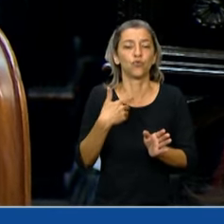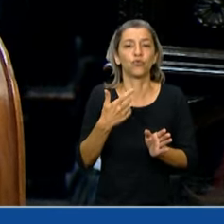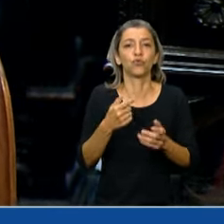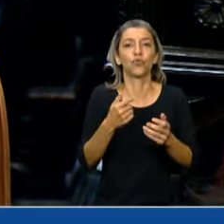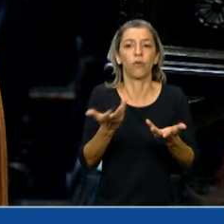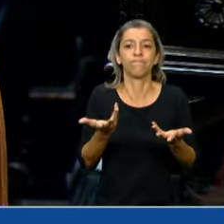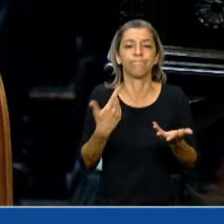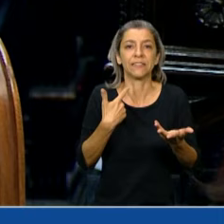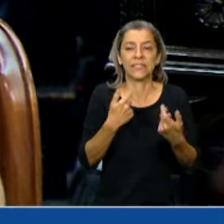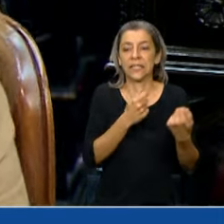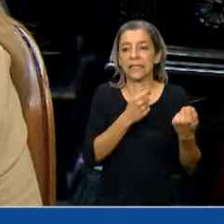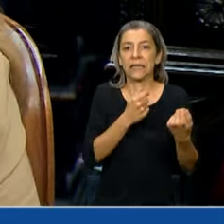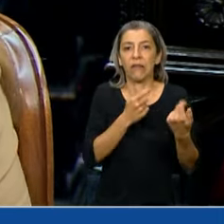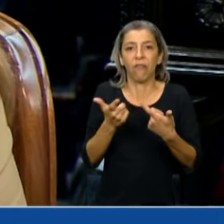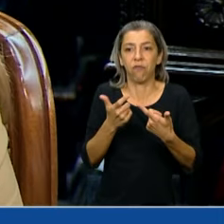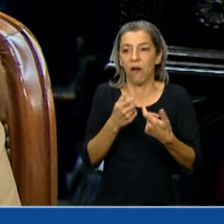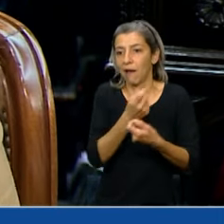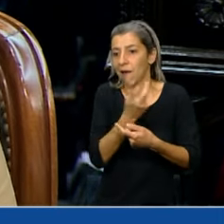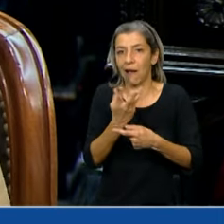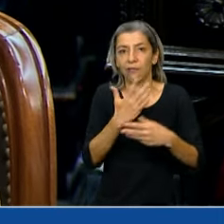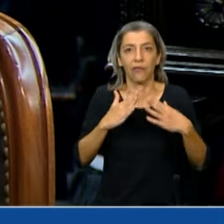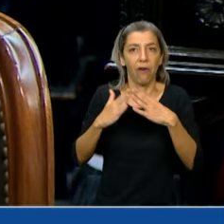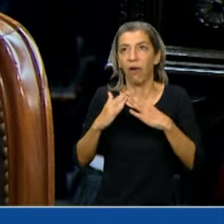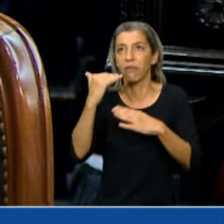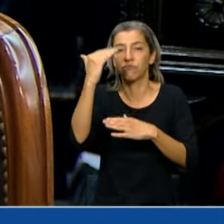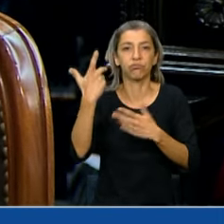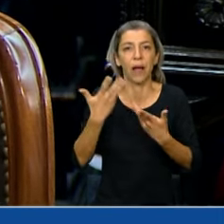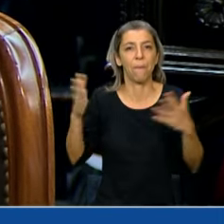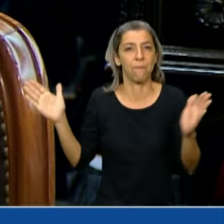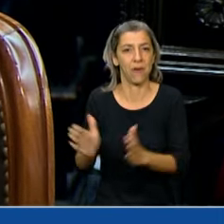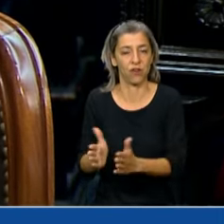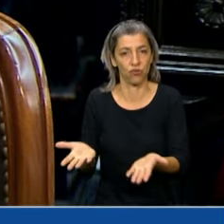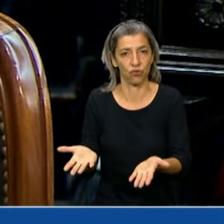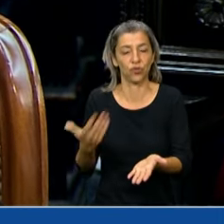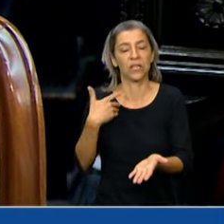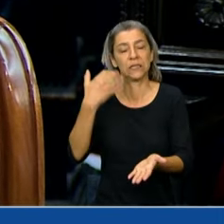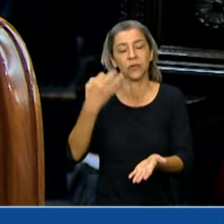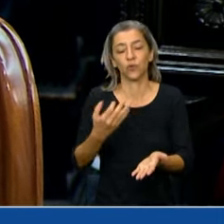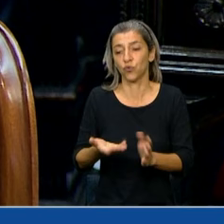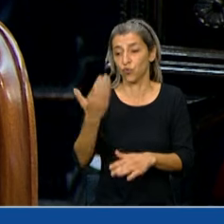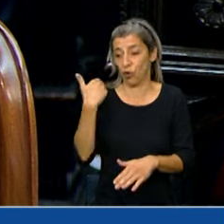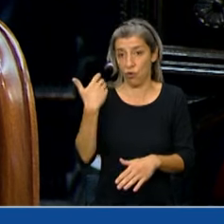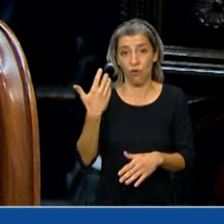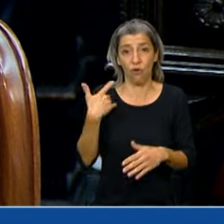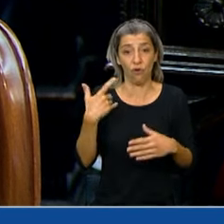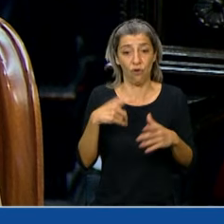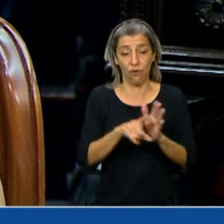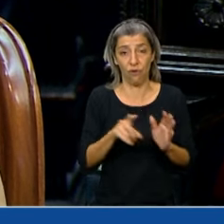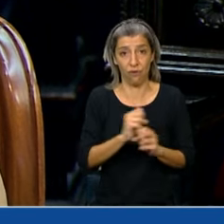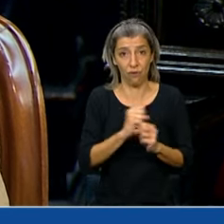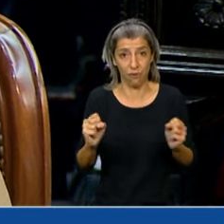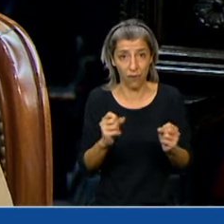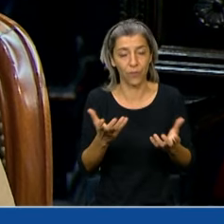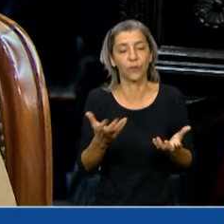año 2019 cuando se aprobó esta ley nos decían muchos de